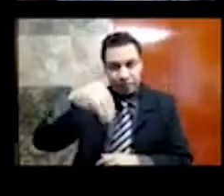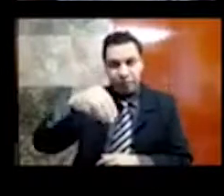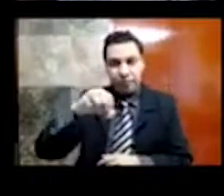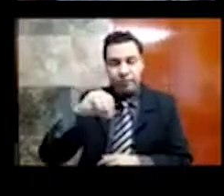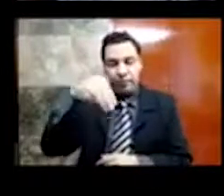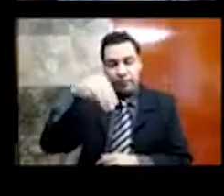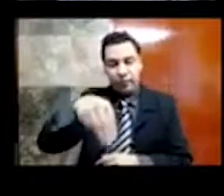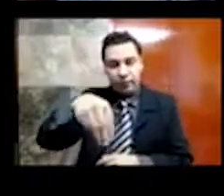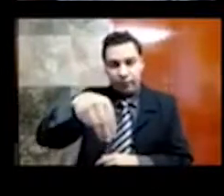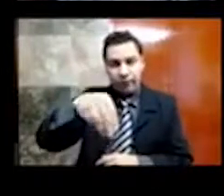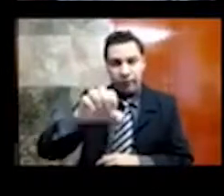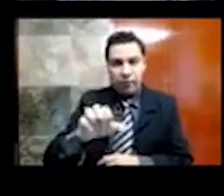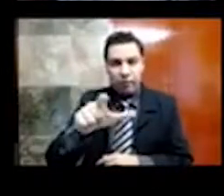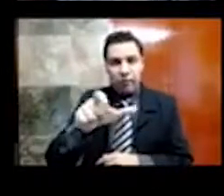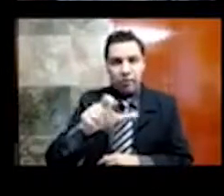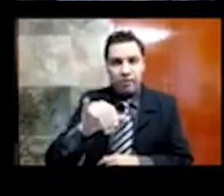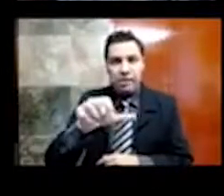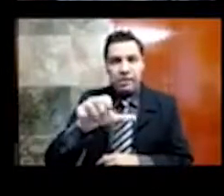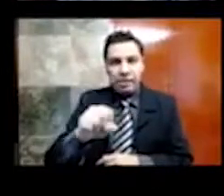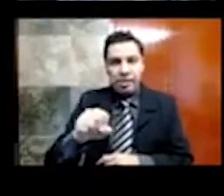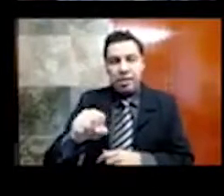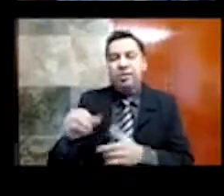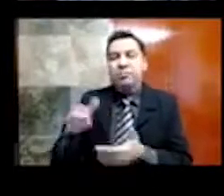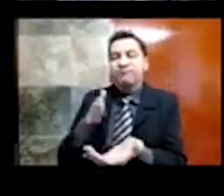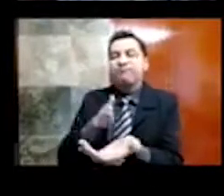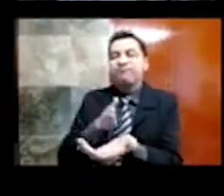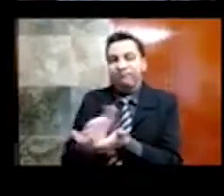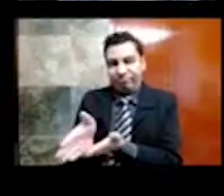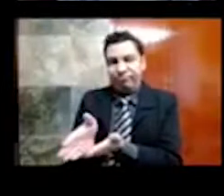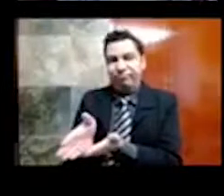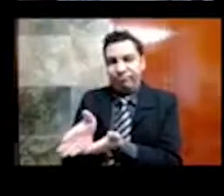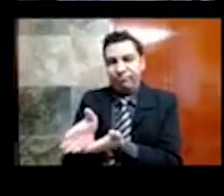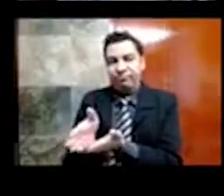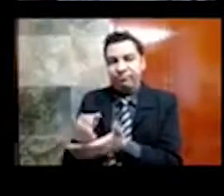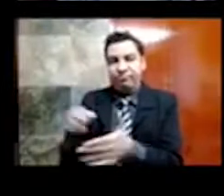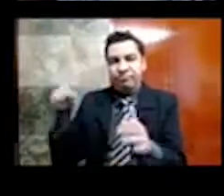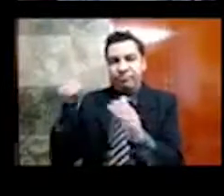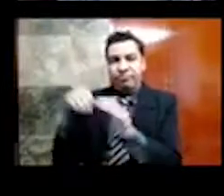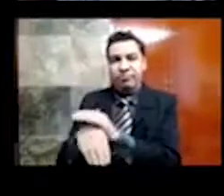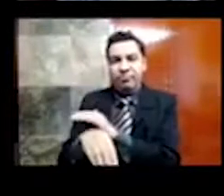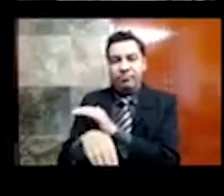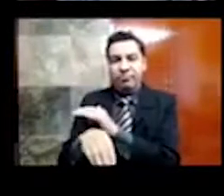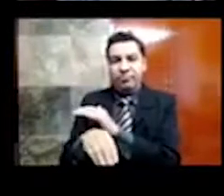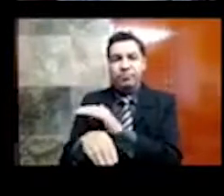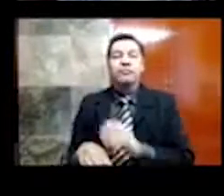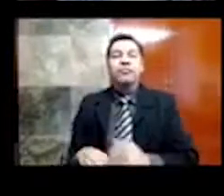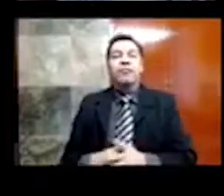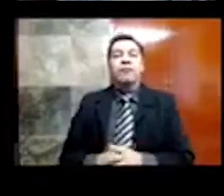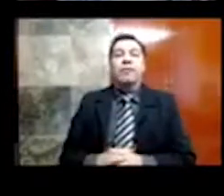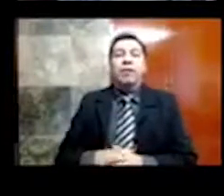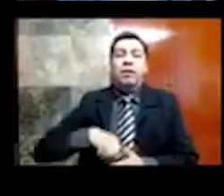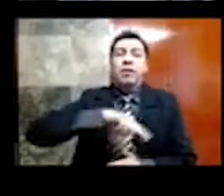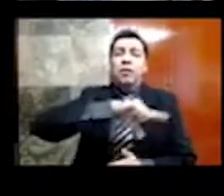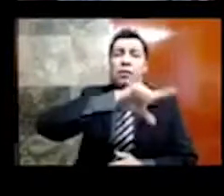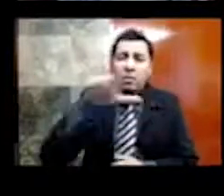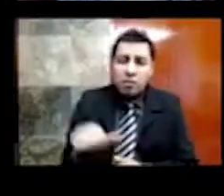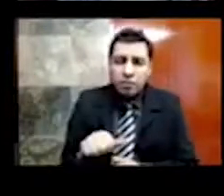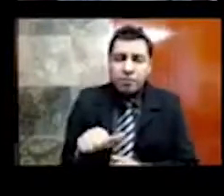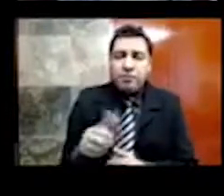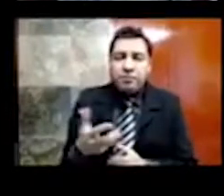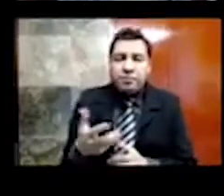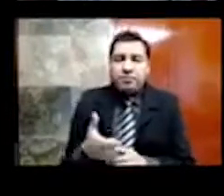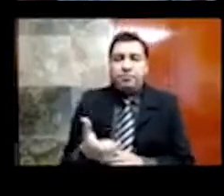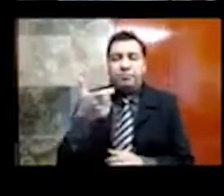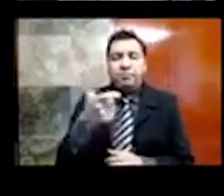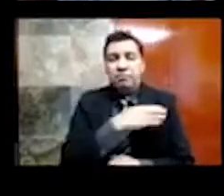los mexicas y por lo tanto enemigo de los tlaxcaltecas, y como comparten fronteras, pues el bloqueo económico lo hacen